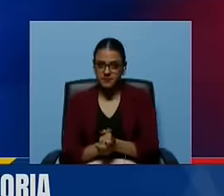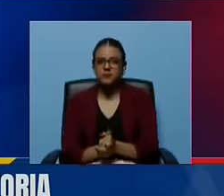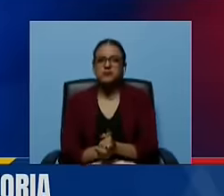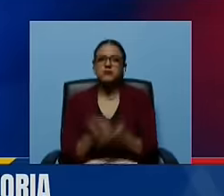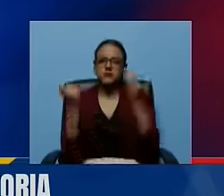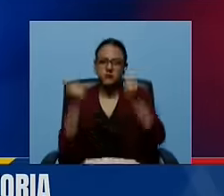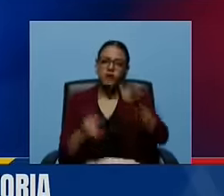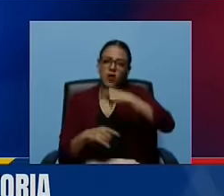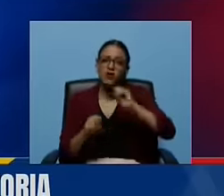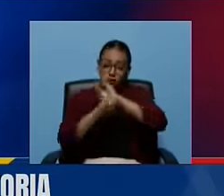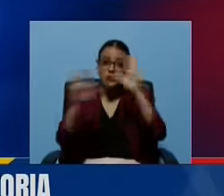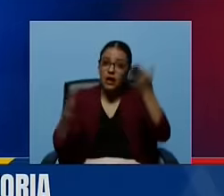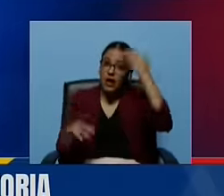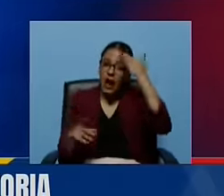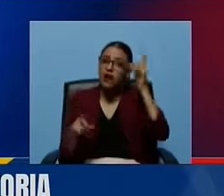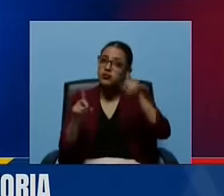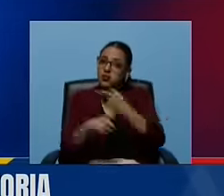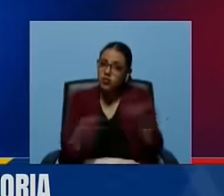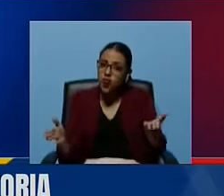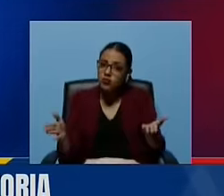¿Ahora estamos más claros?